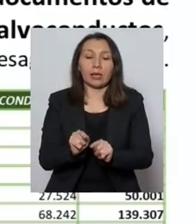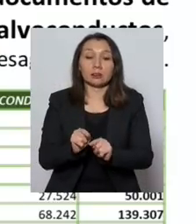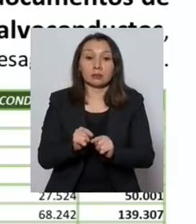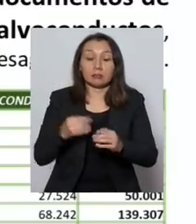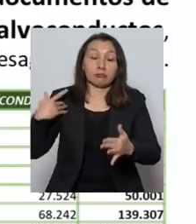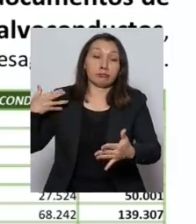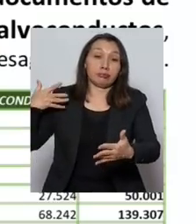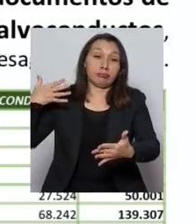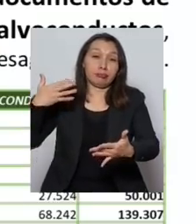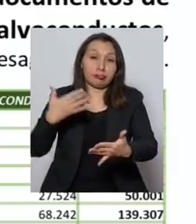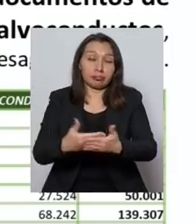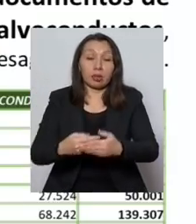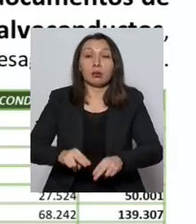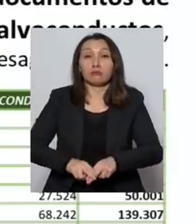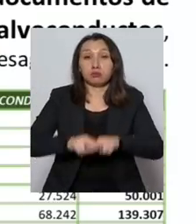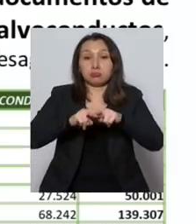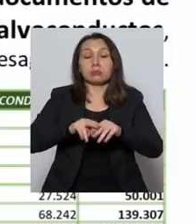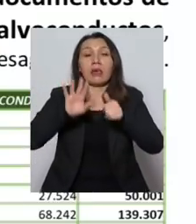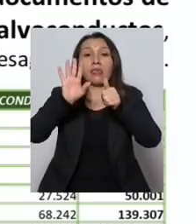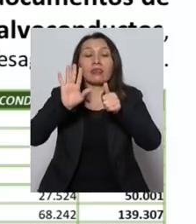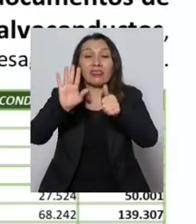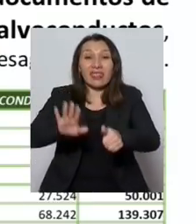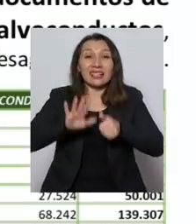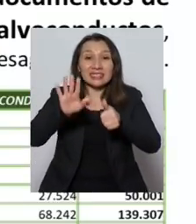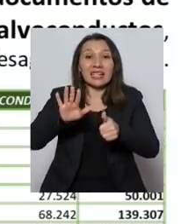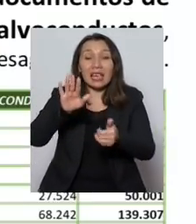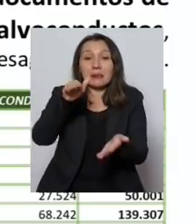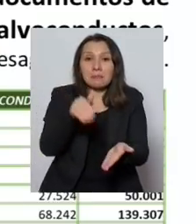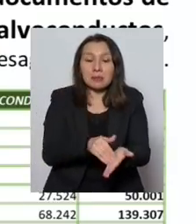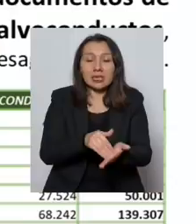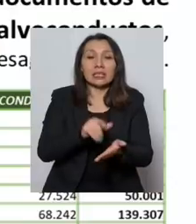la fecha, acumula